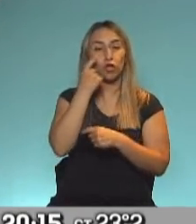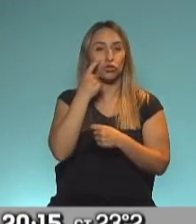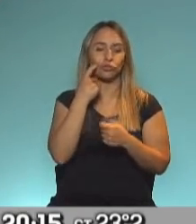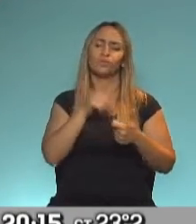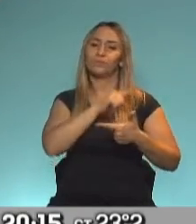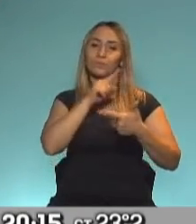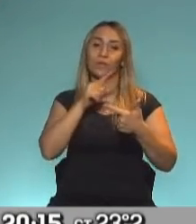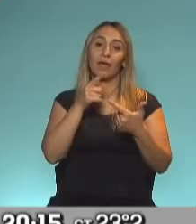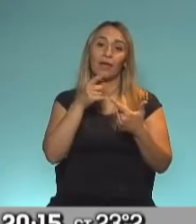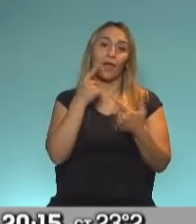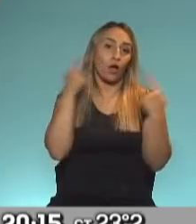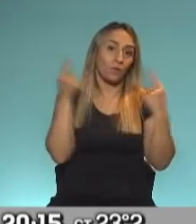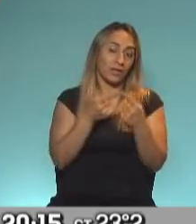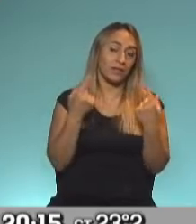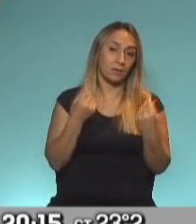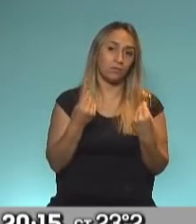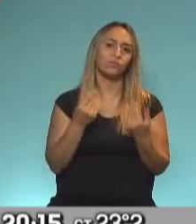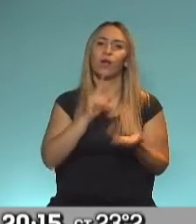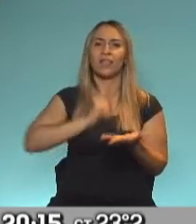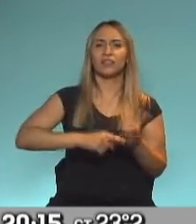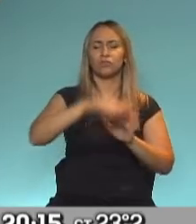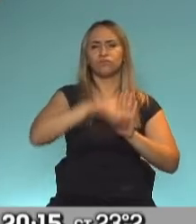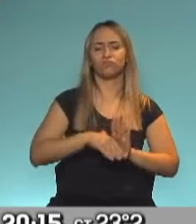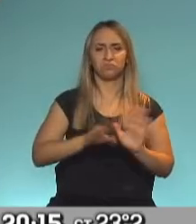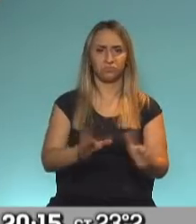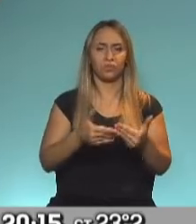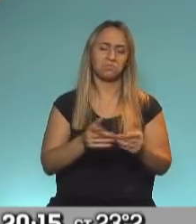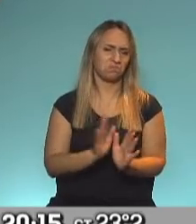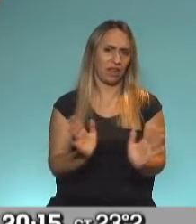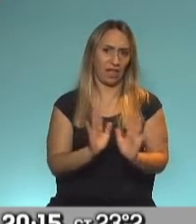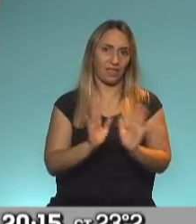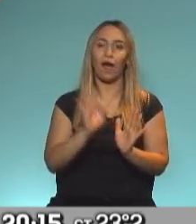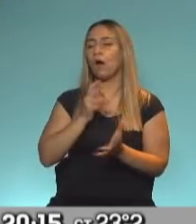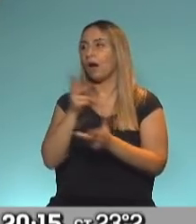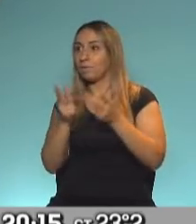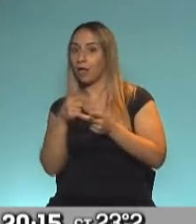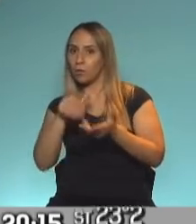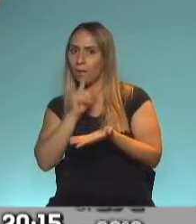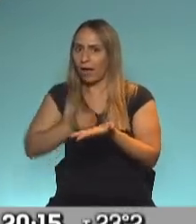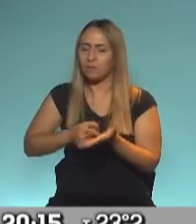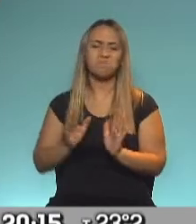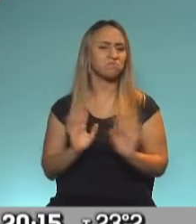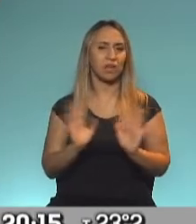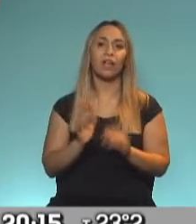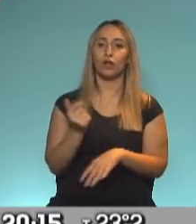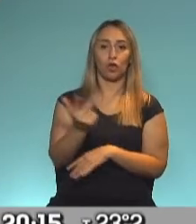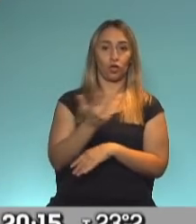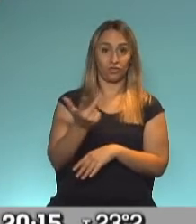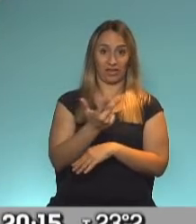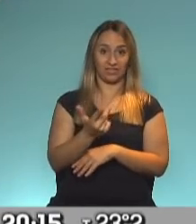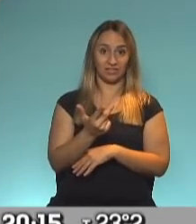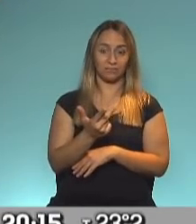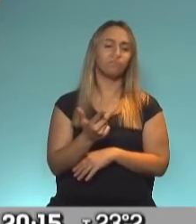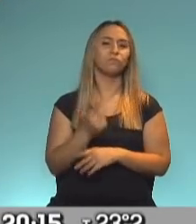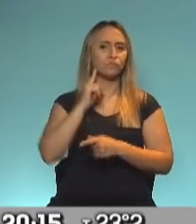La idea es, todavía no va a haber nuevas restricciones, ni siquiera se está hablando del tema. Se sabe en los tres gobiernos, en las tres jurisdicciones, que